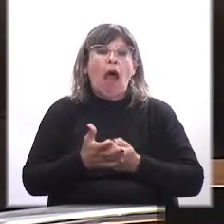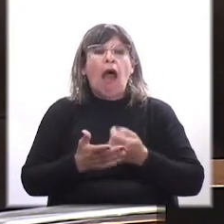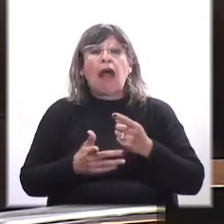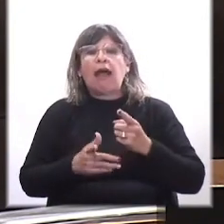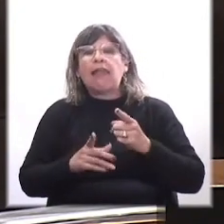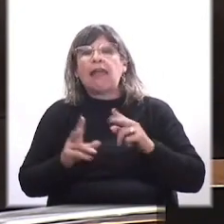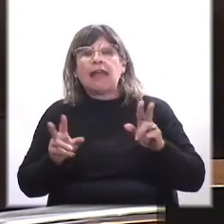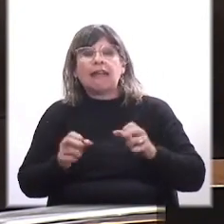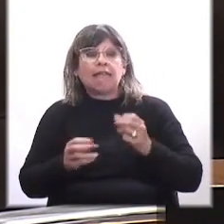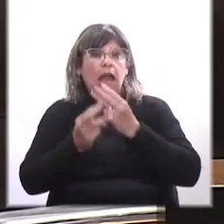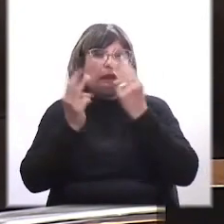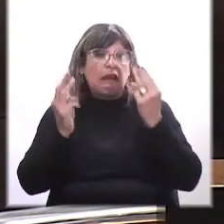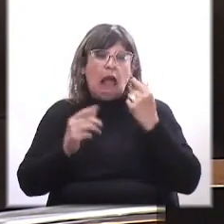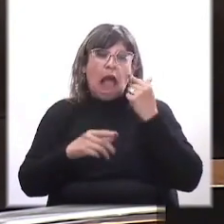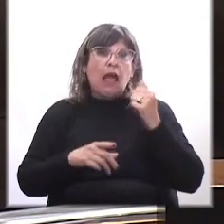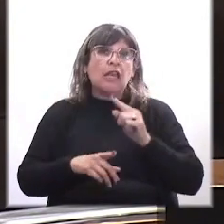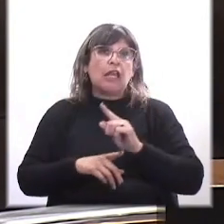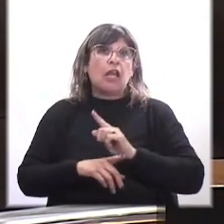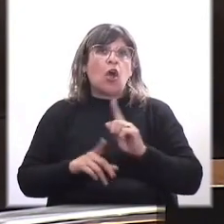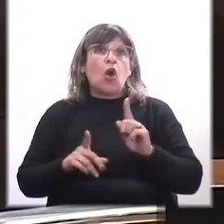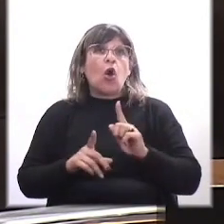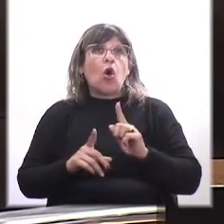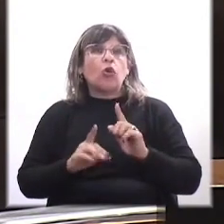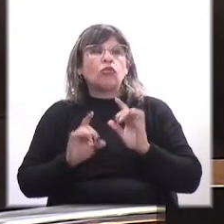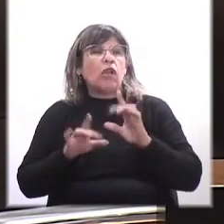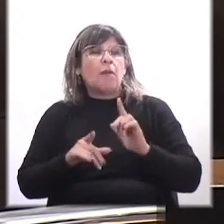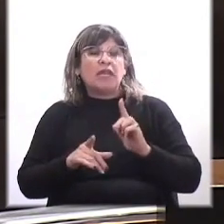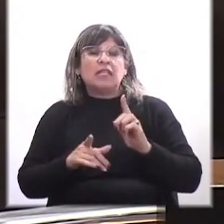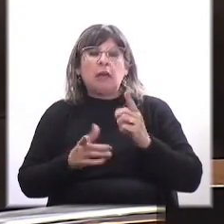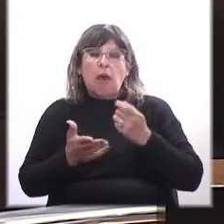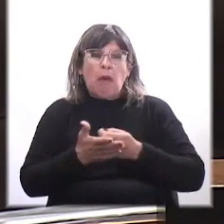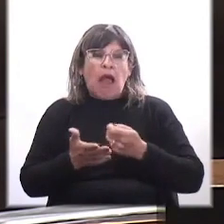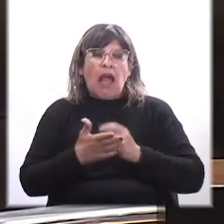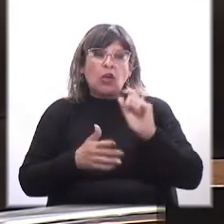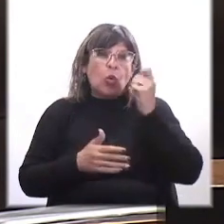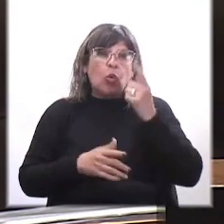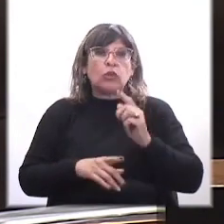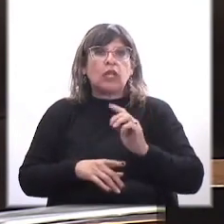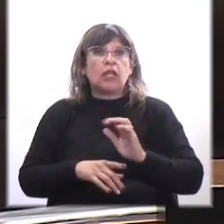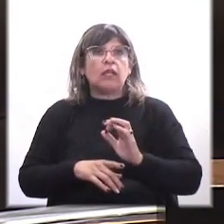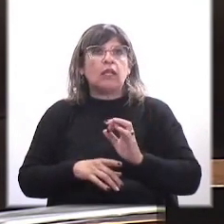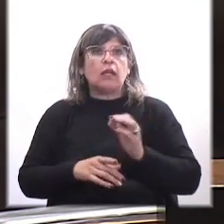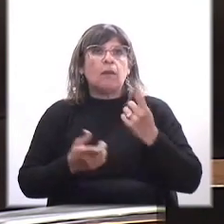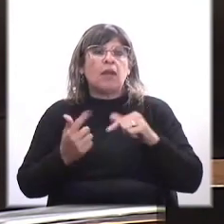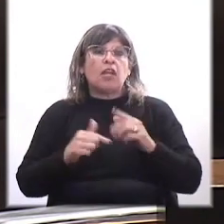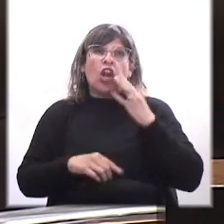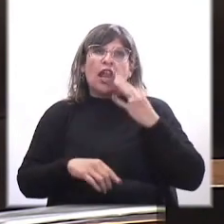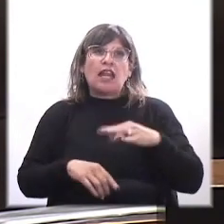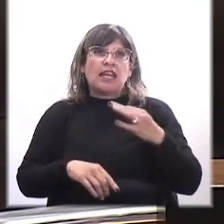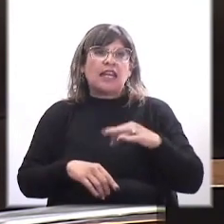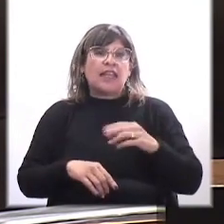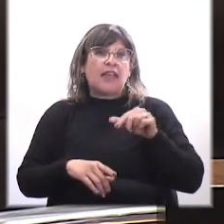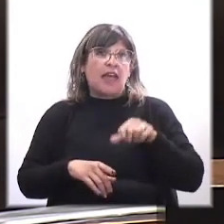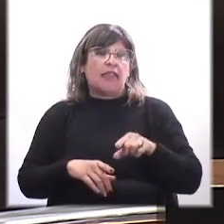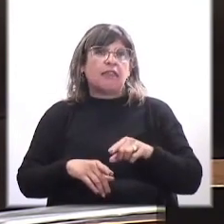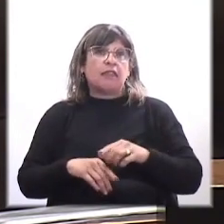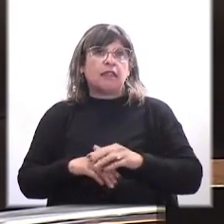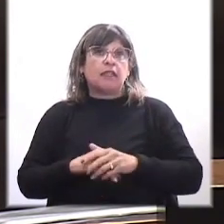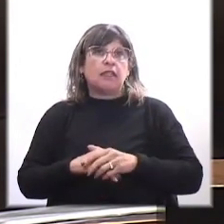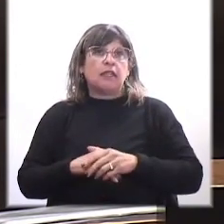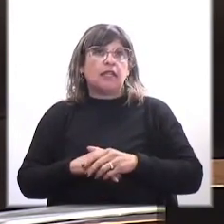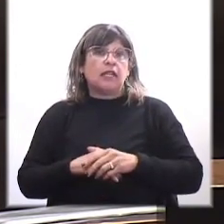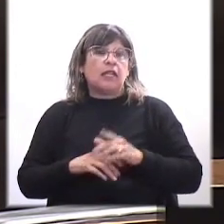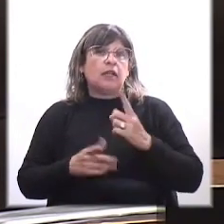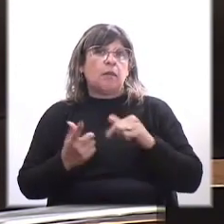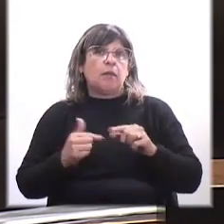si los pagan no solamente UTE y Antel, pero la realidad es que indefectiblemente lo pague